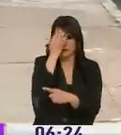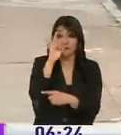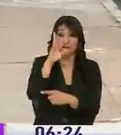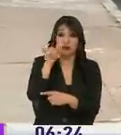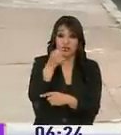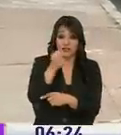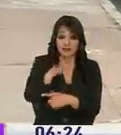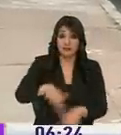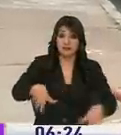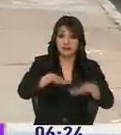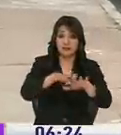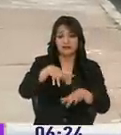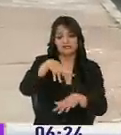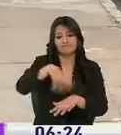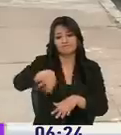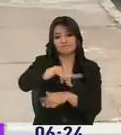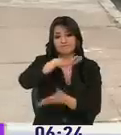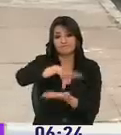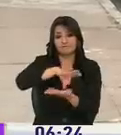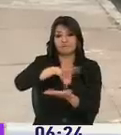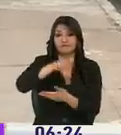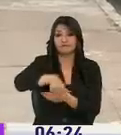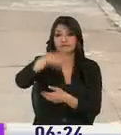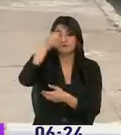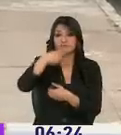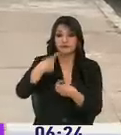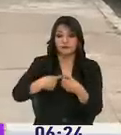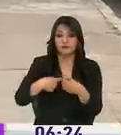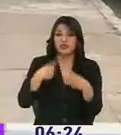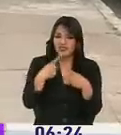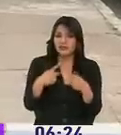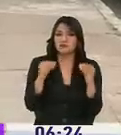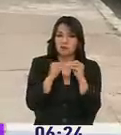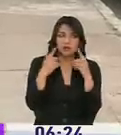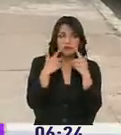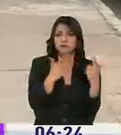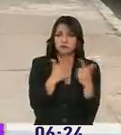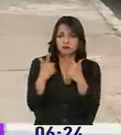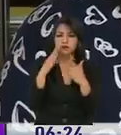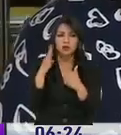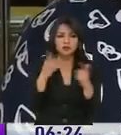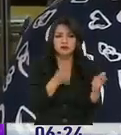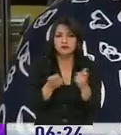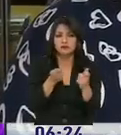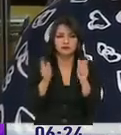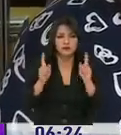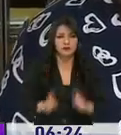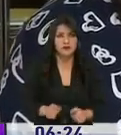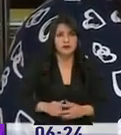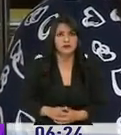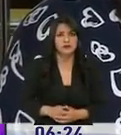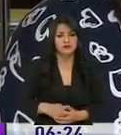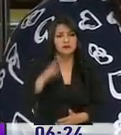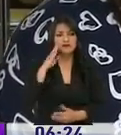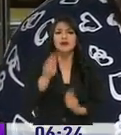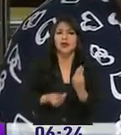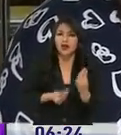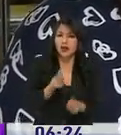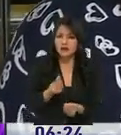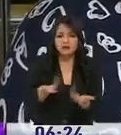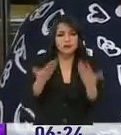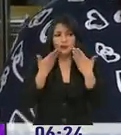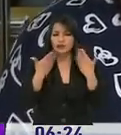de Quito. Ellos consideran que se deben reforzar los patrullajes policiales. No sé qué tiene que hacer la policía, pero el asunto